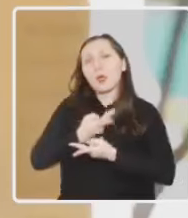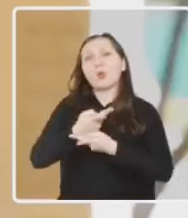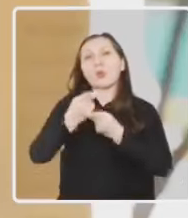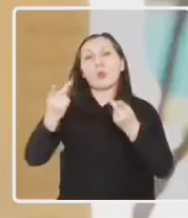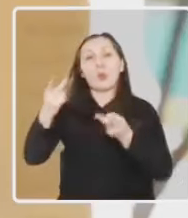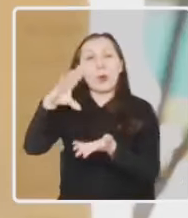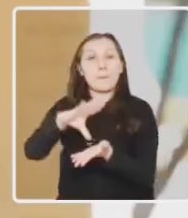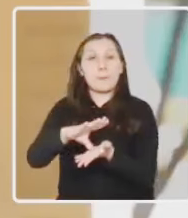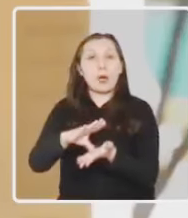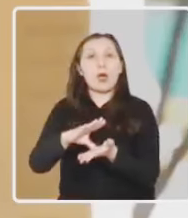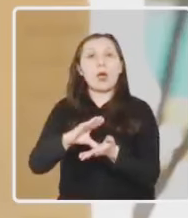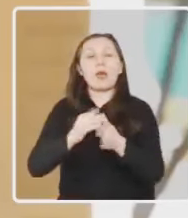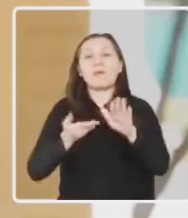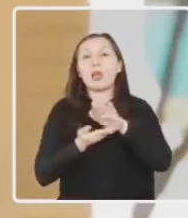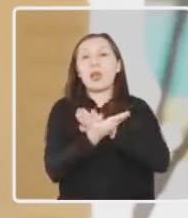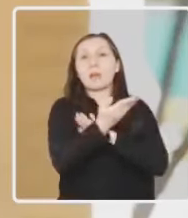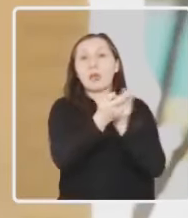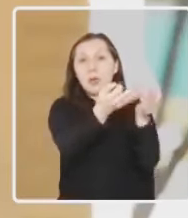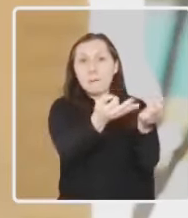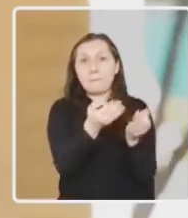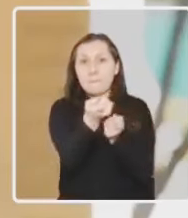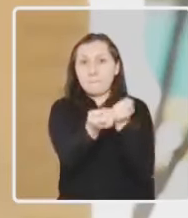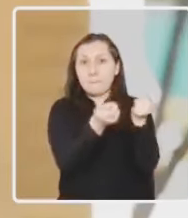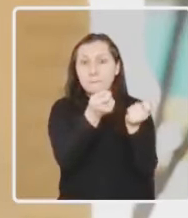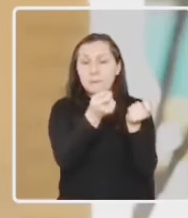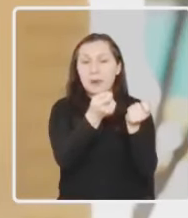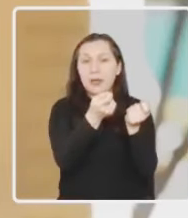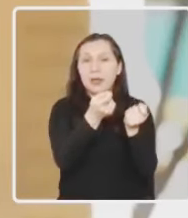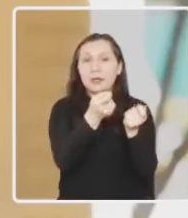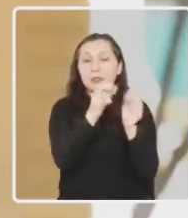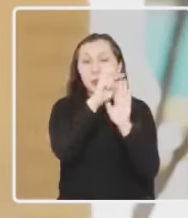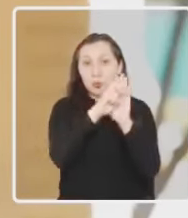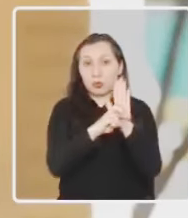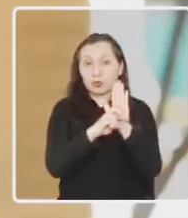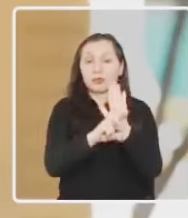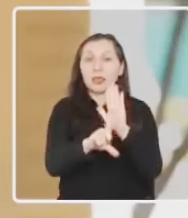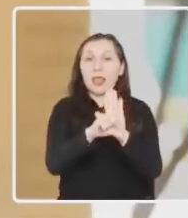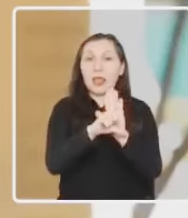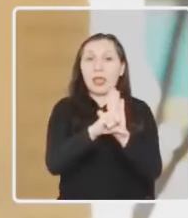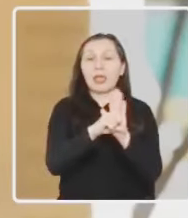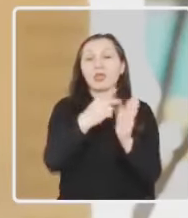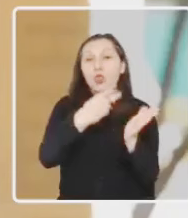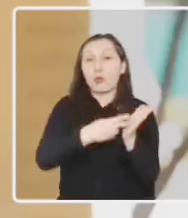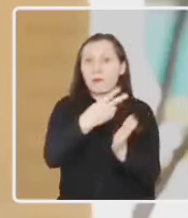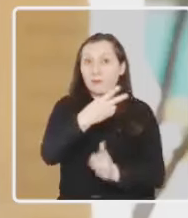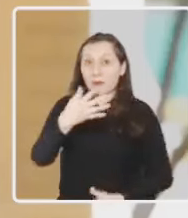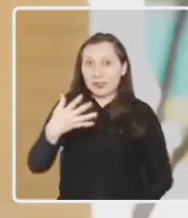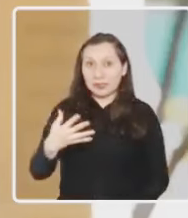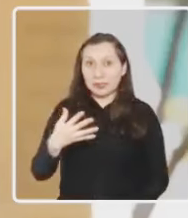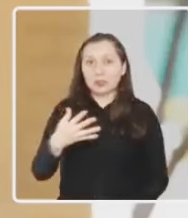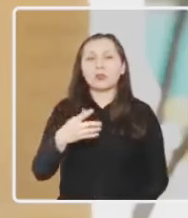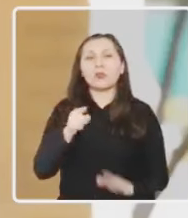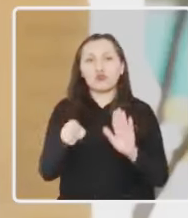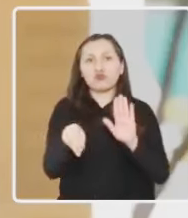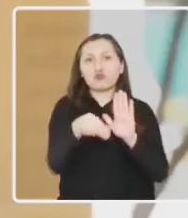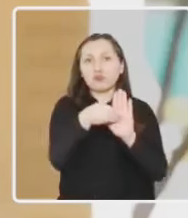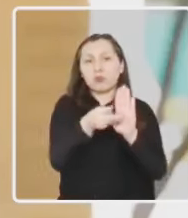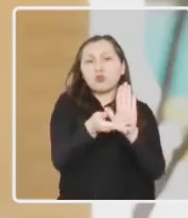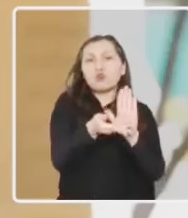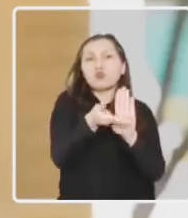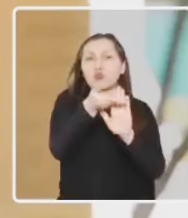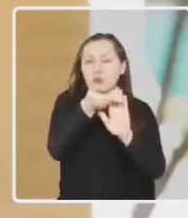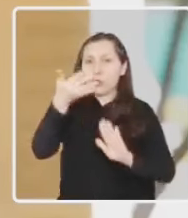al país cuando enviamos el presupuesto, el proyecto de ley de presupuesto 2025, estamos haciendo un